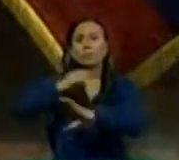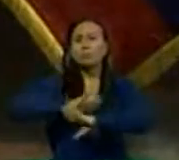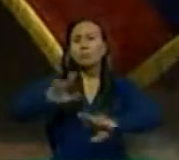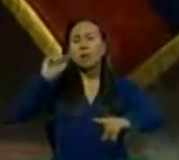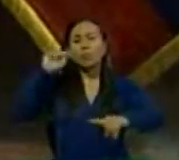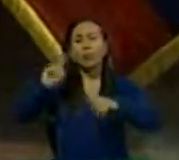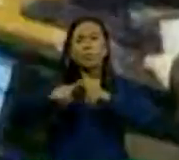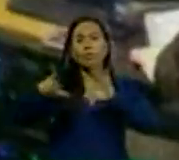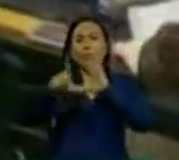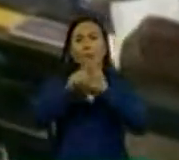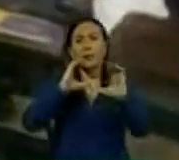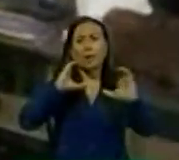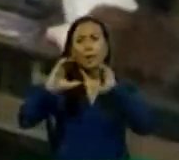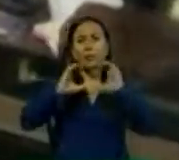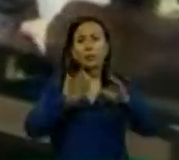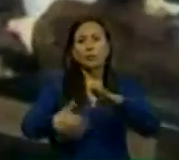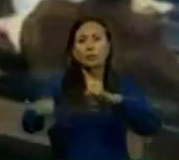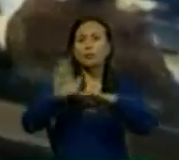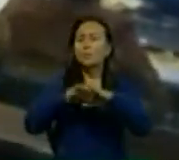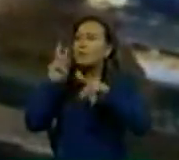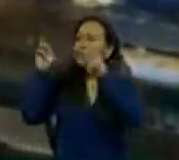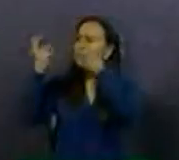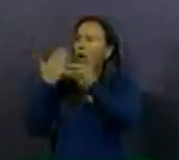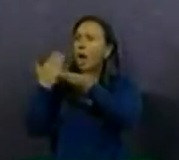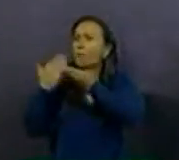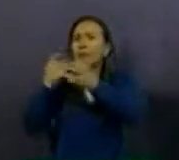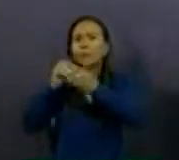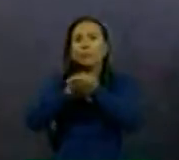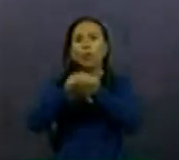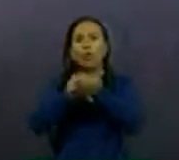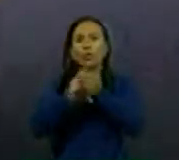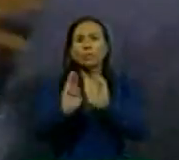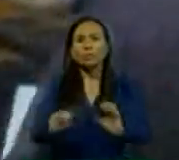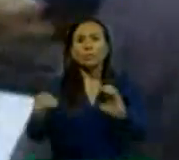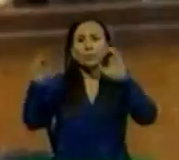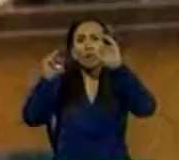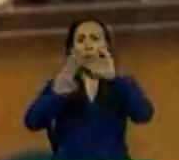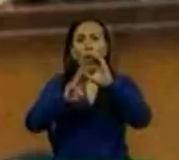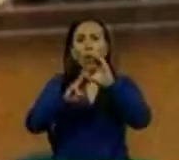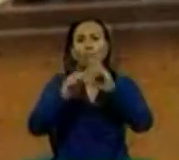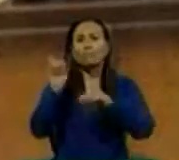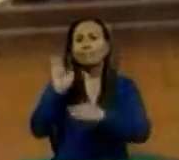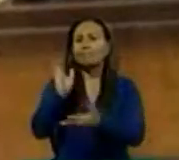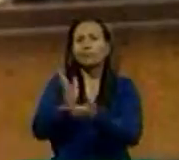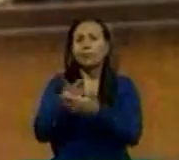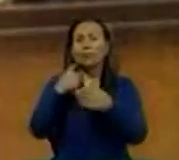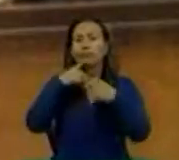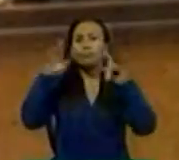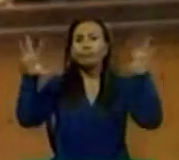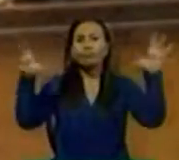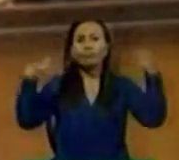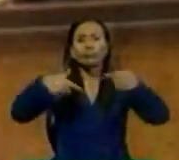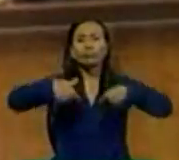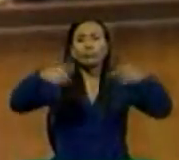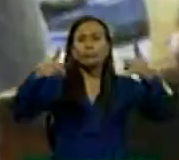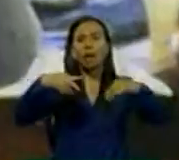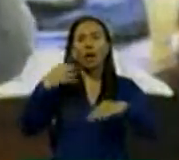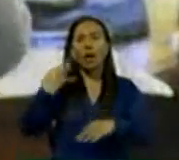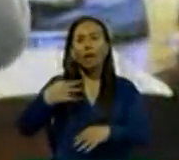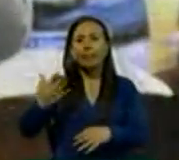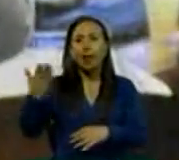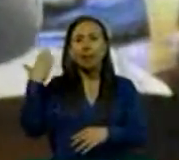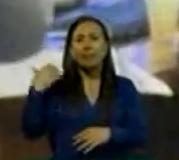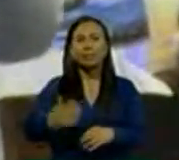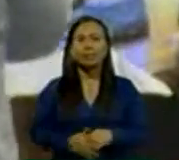Orgánica de Comunicación, en donde entre otros puntos se eliminó la Supercom y se dejó el tema de las frecuencias como refería el texto original.